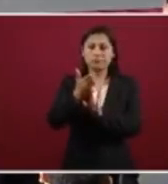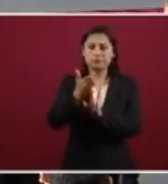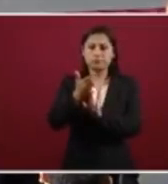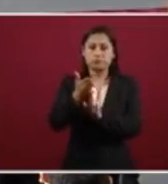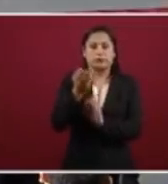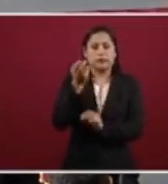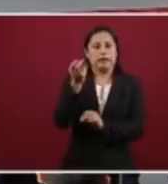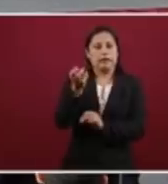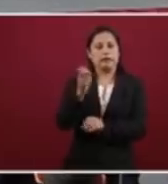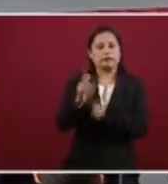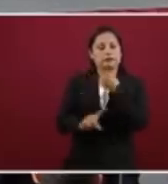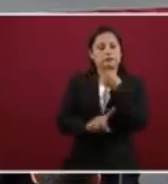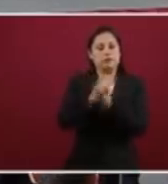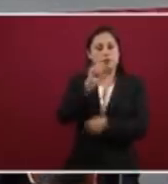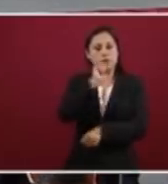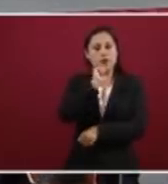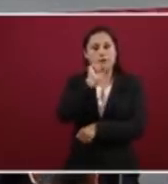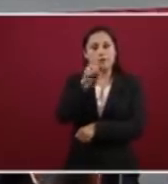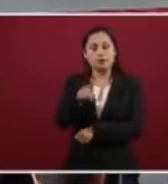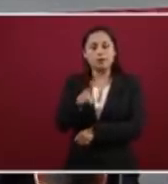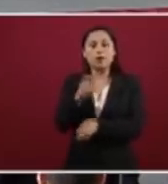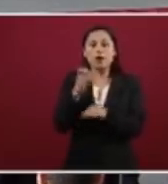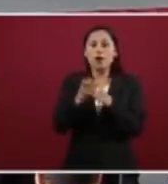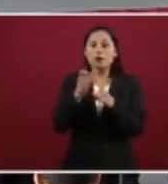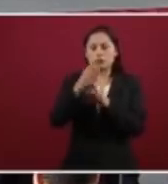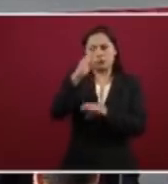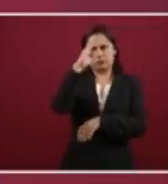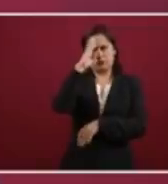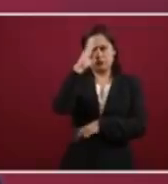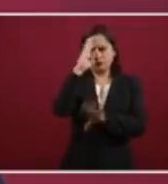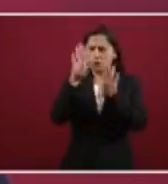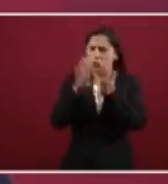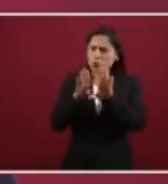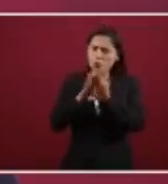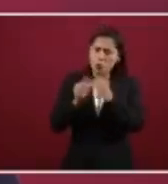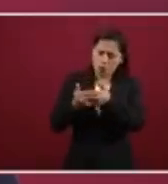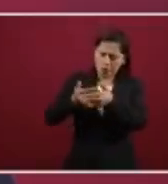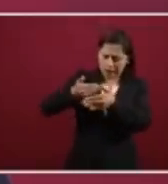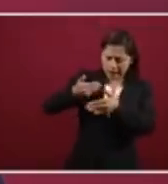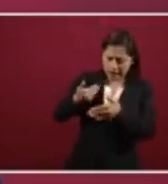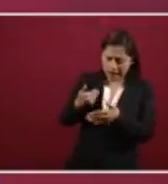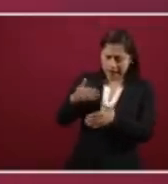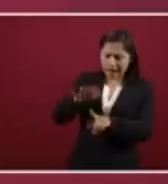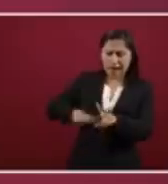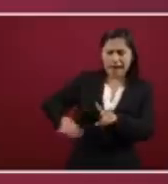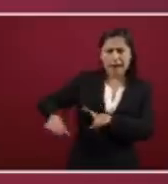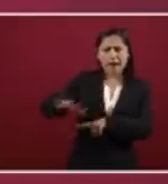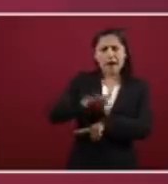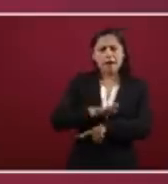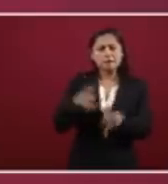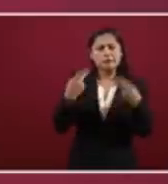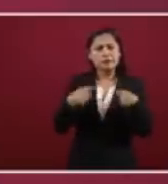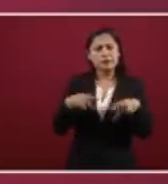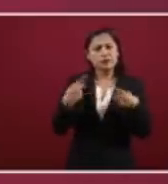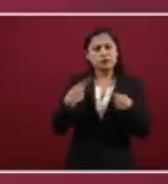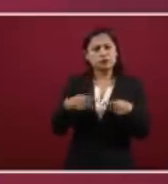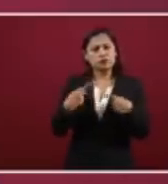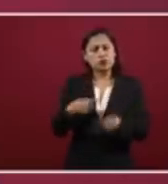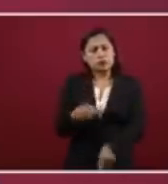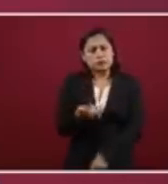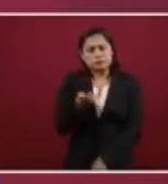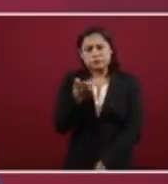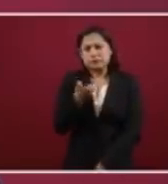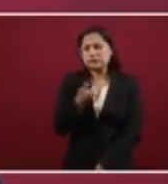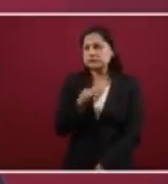eso, cómo evitamos que esa vulnerabilidad, digamos, económica en la